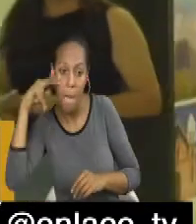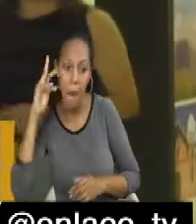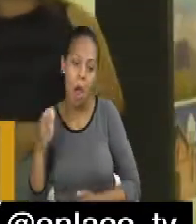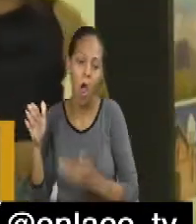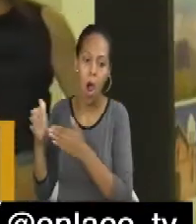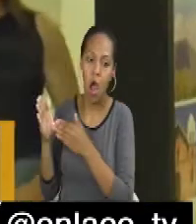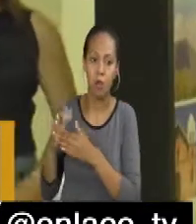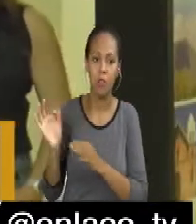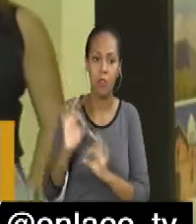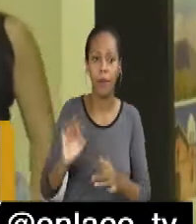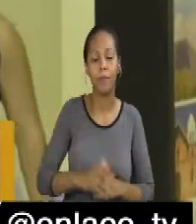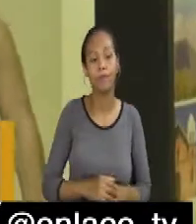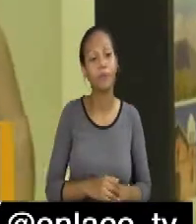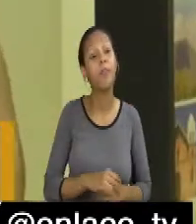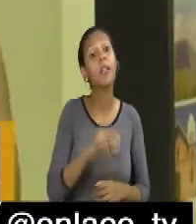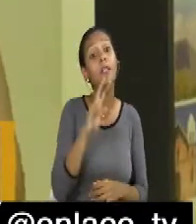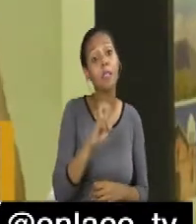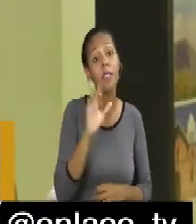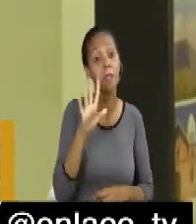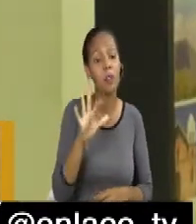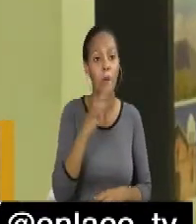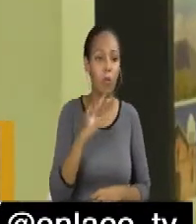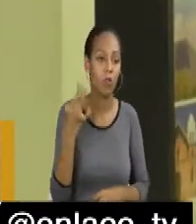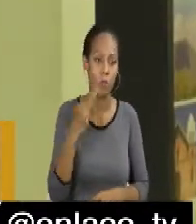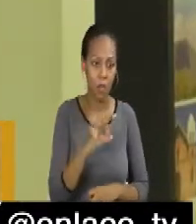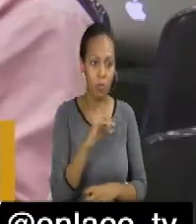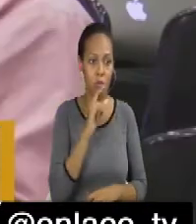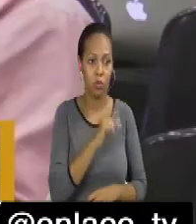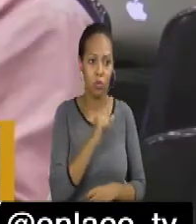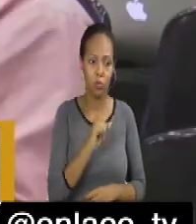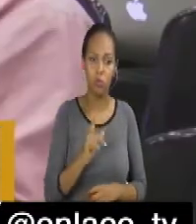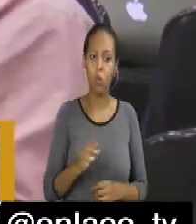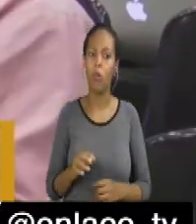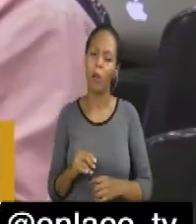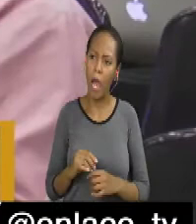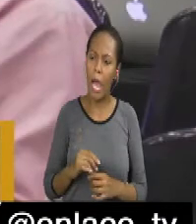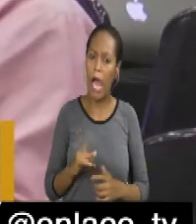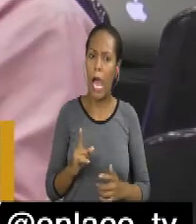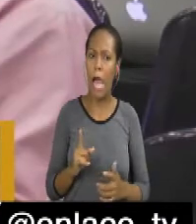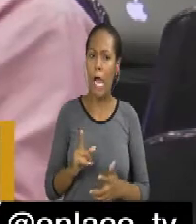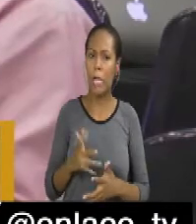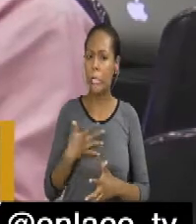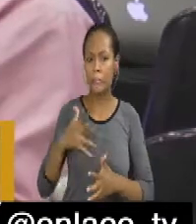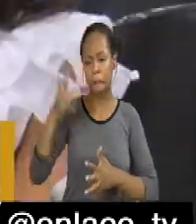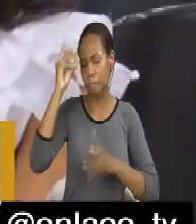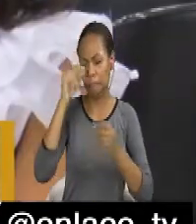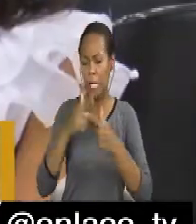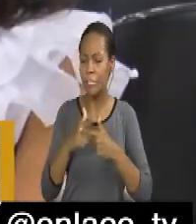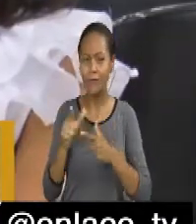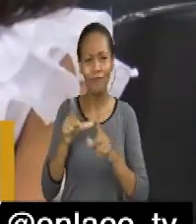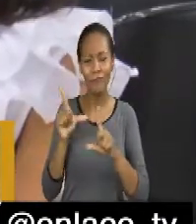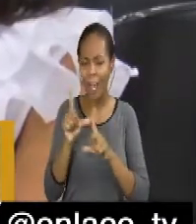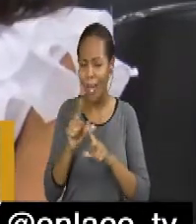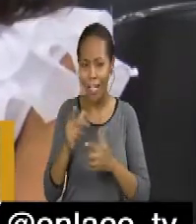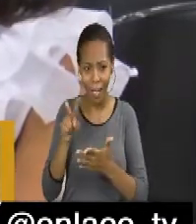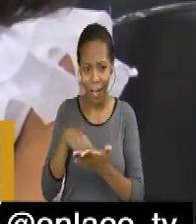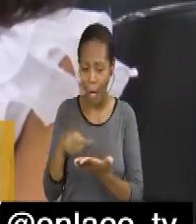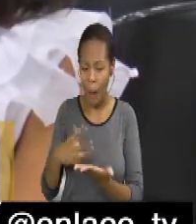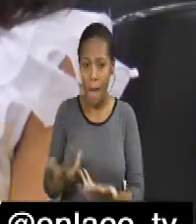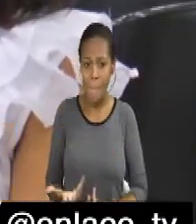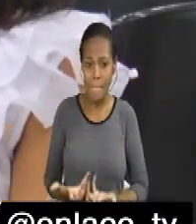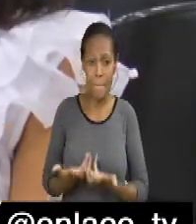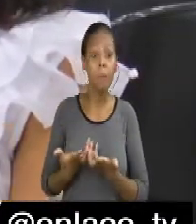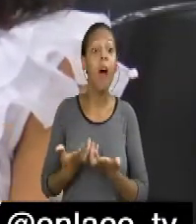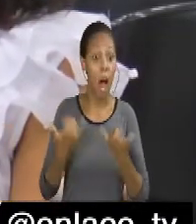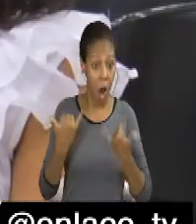como analfabeta. Hoy el 82% no son analfabetas. El encuentro entre el director Mitrotti y los empresarios se da en Expo Eventos desde